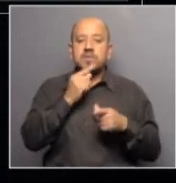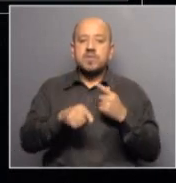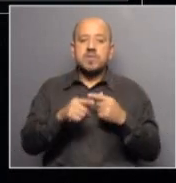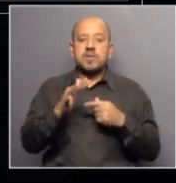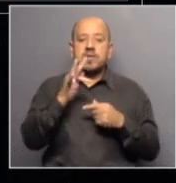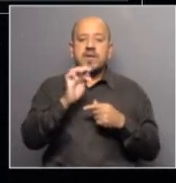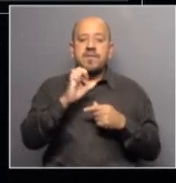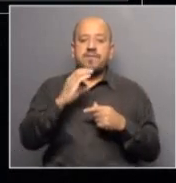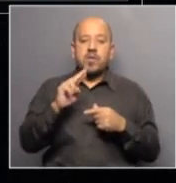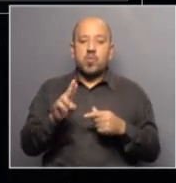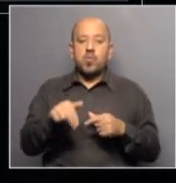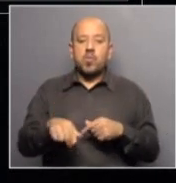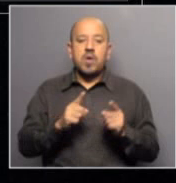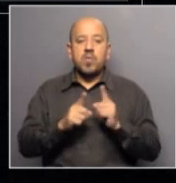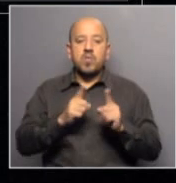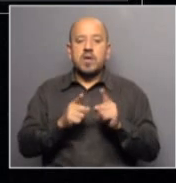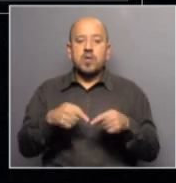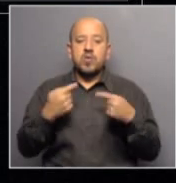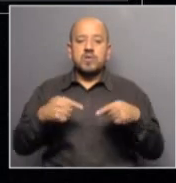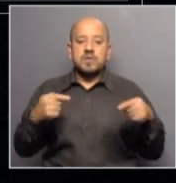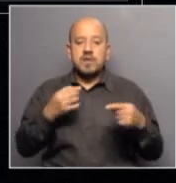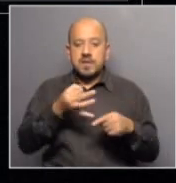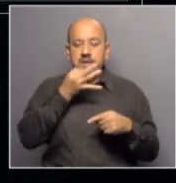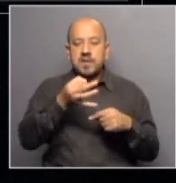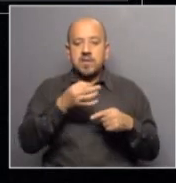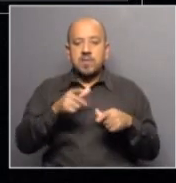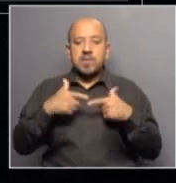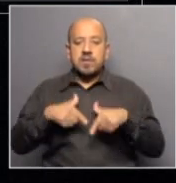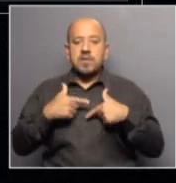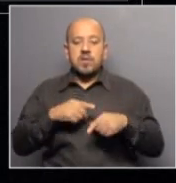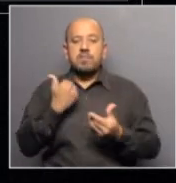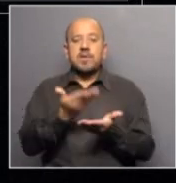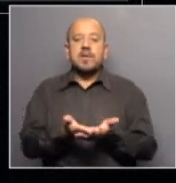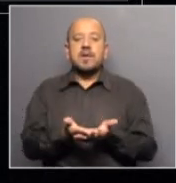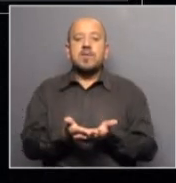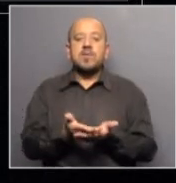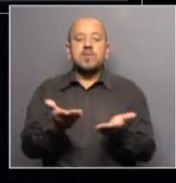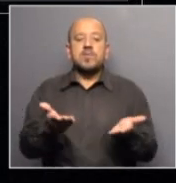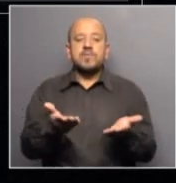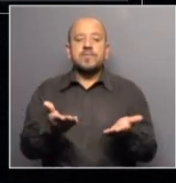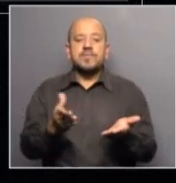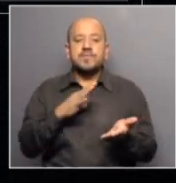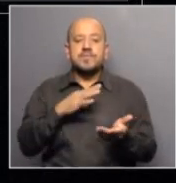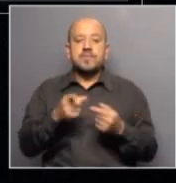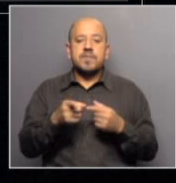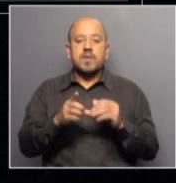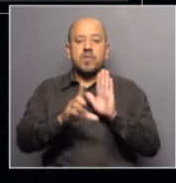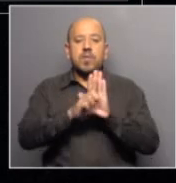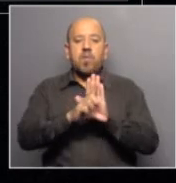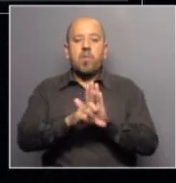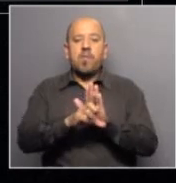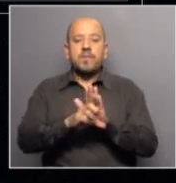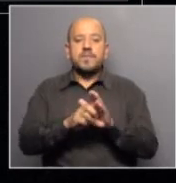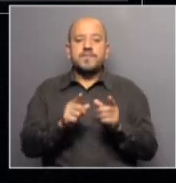FECU desmintieron algunas cosas que se dijeron desde el Ministerio del Interior y plantearon que había un desconocimiento de la ley. ¿Cómo fue